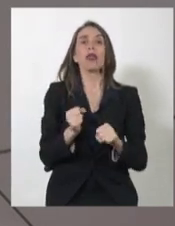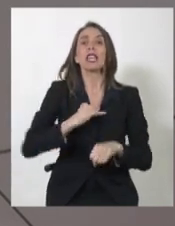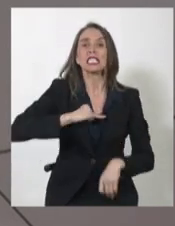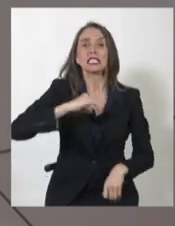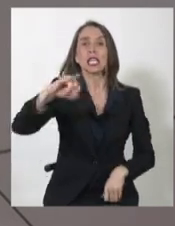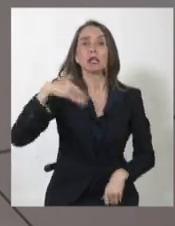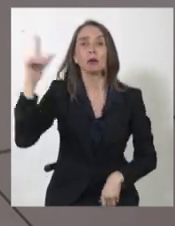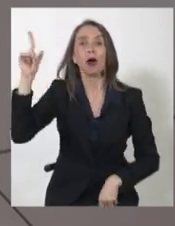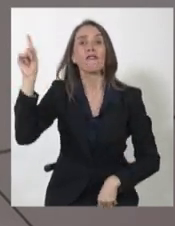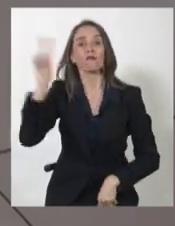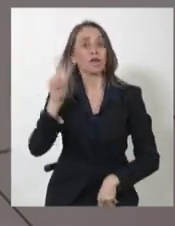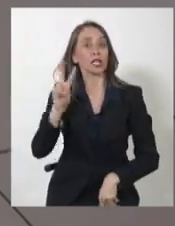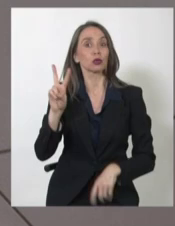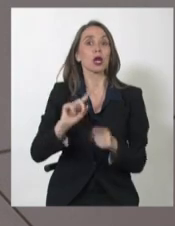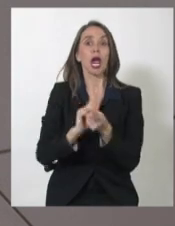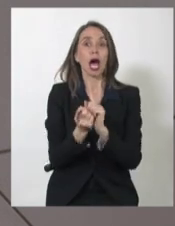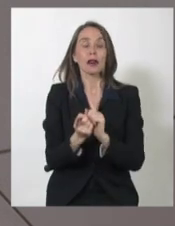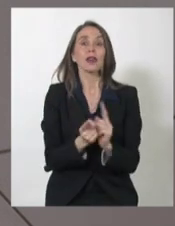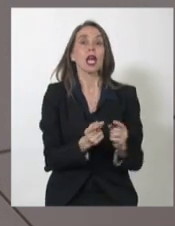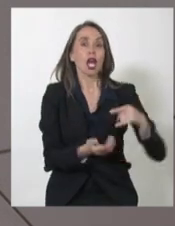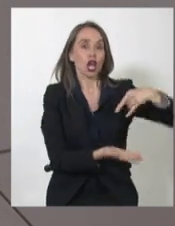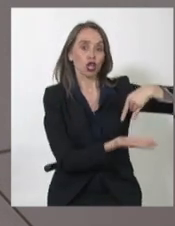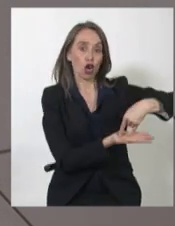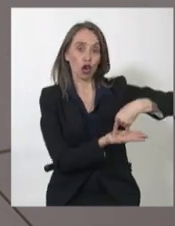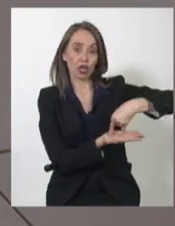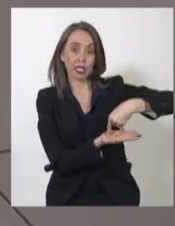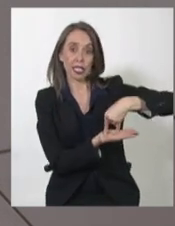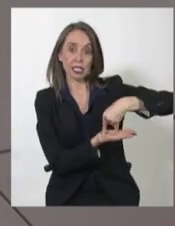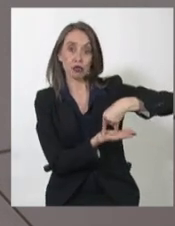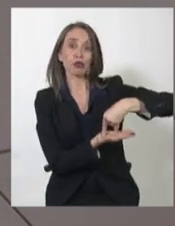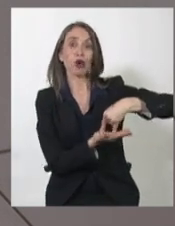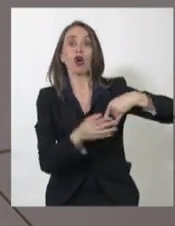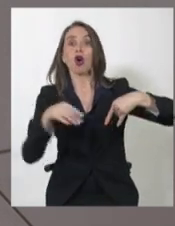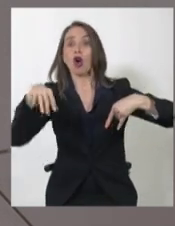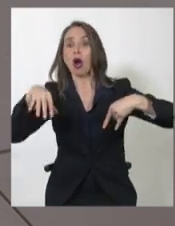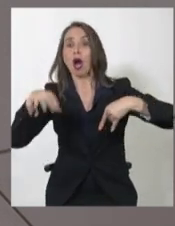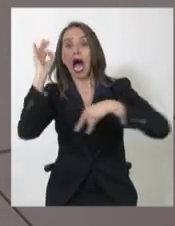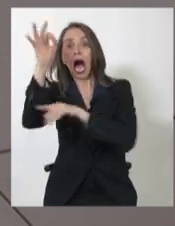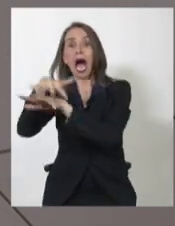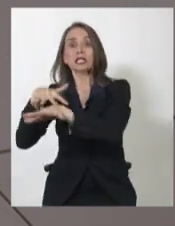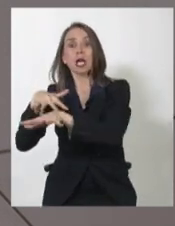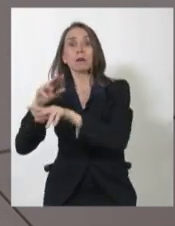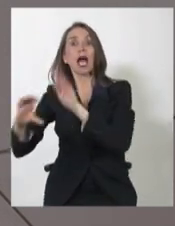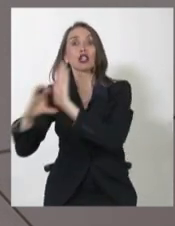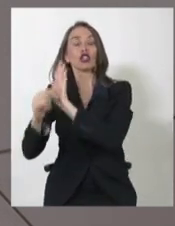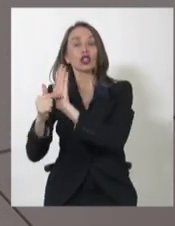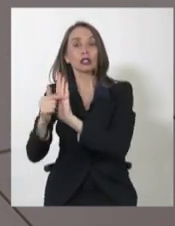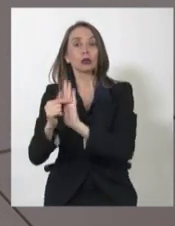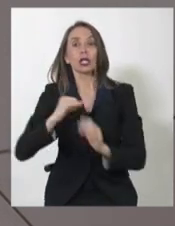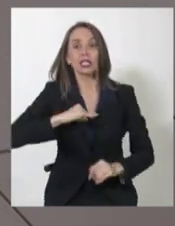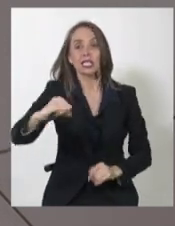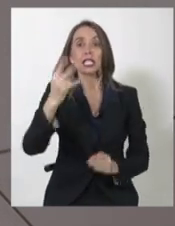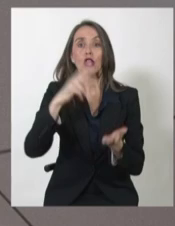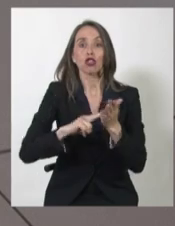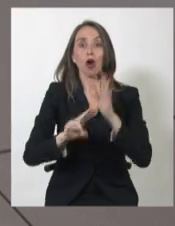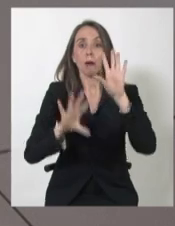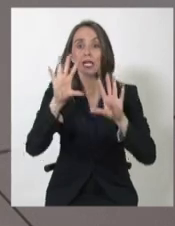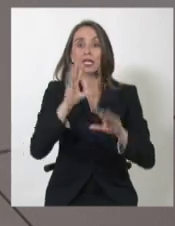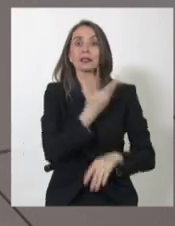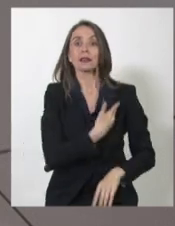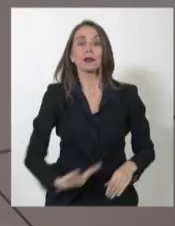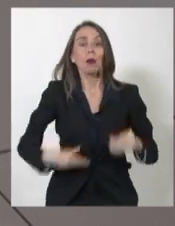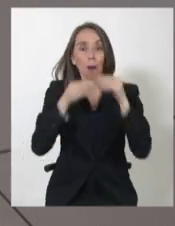tragedia de Venezuela. En Venezuela, el Congreso, la Asamblea Constituyente sigue, y en 2015, cuando el gobierno de Maduro pierde las